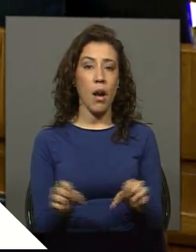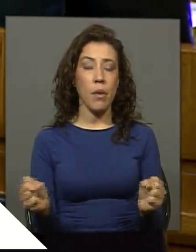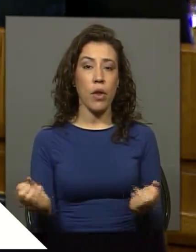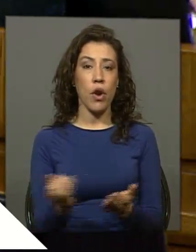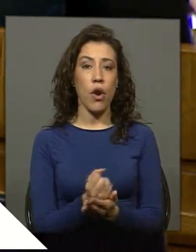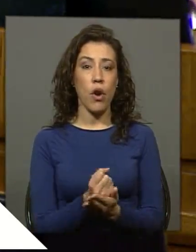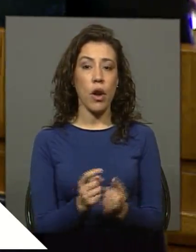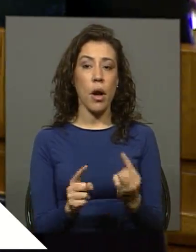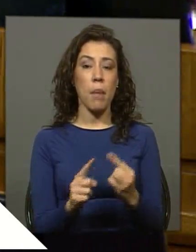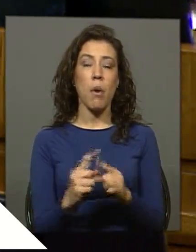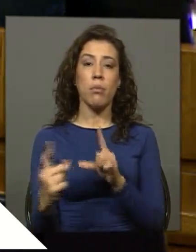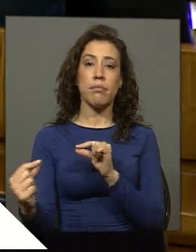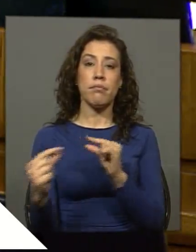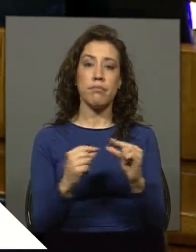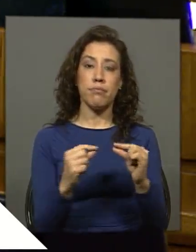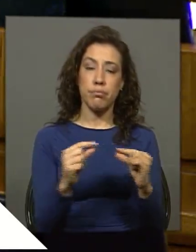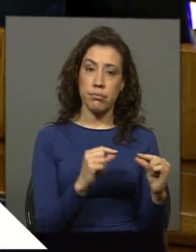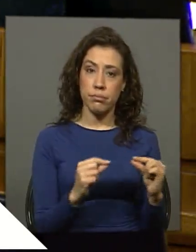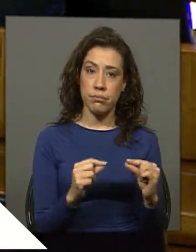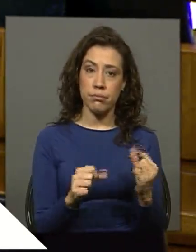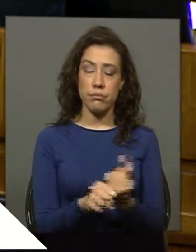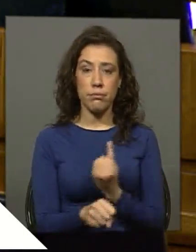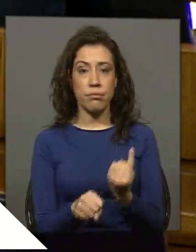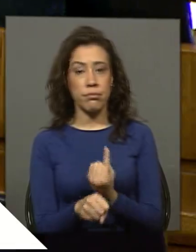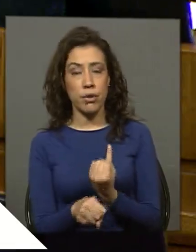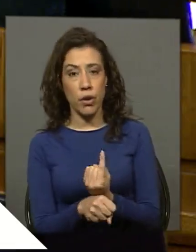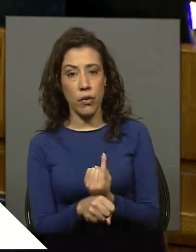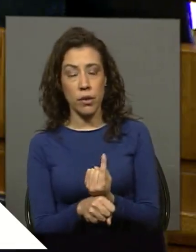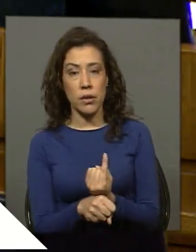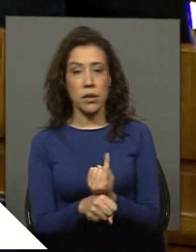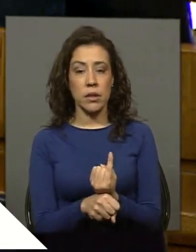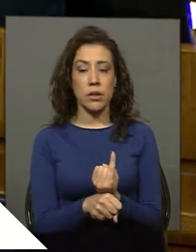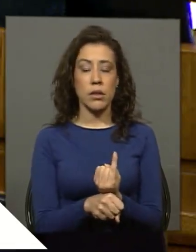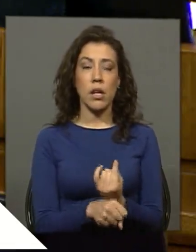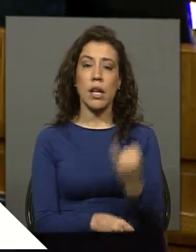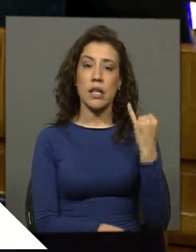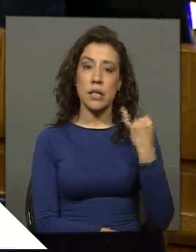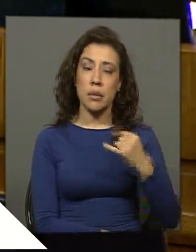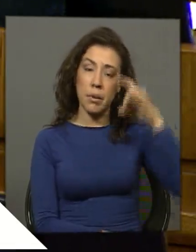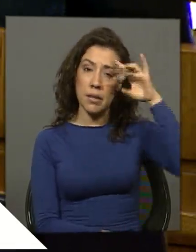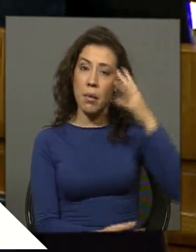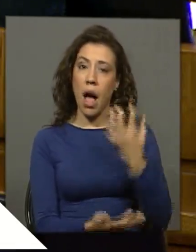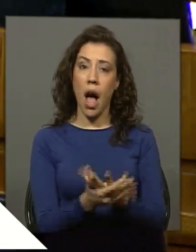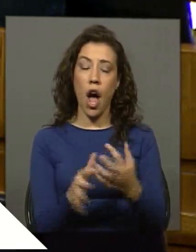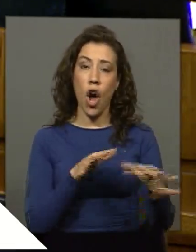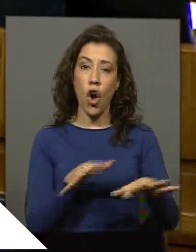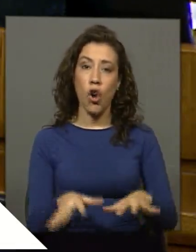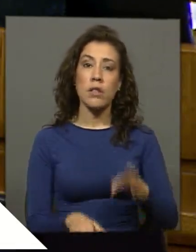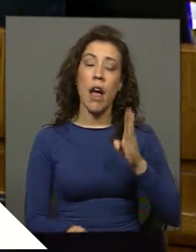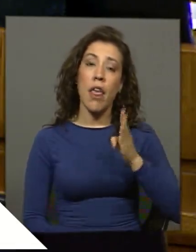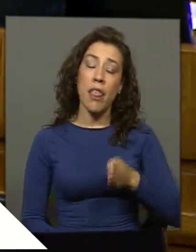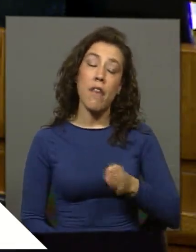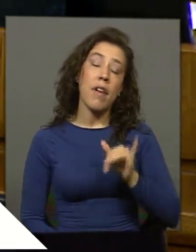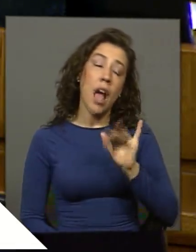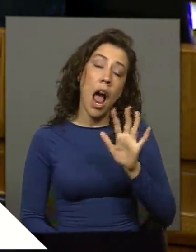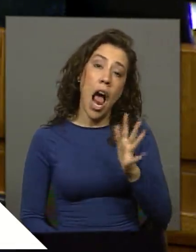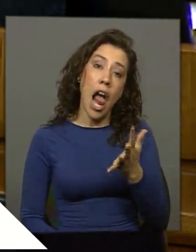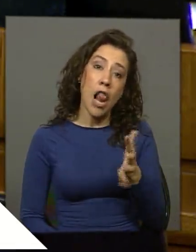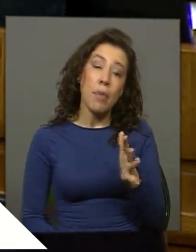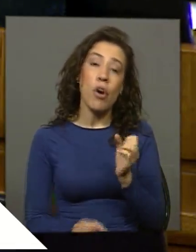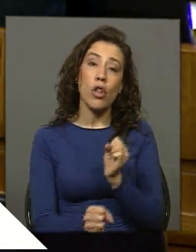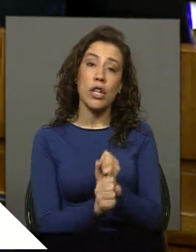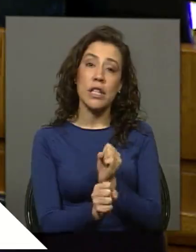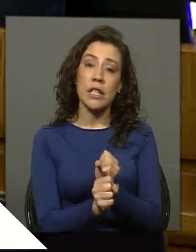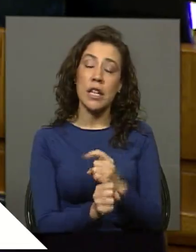logran por la vía del diálogo por la vía de la conversación siempre sabemos que hay cosas que ceder y probablemente en esto los